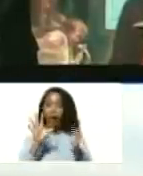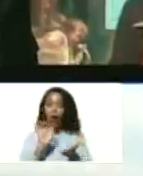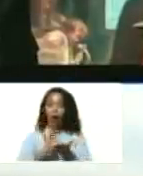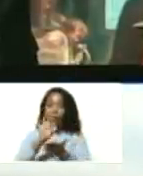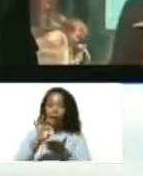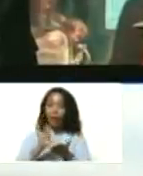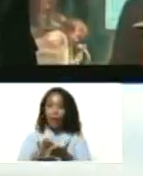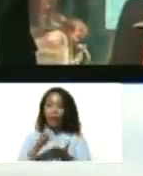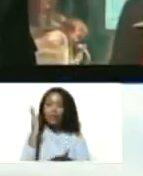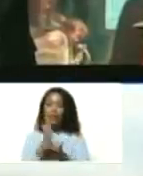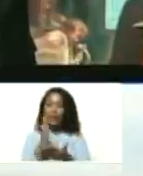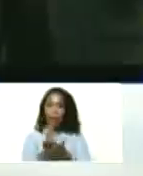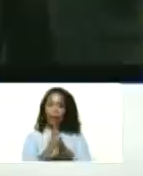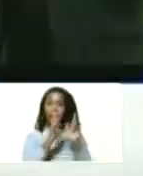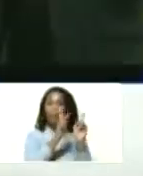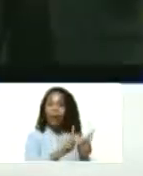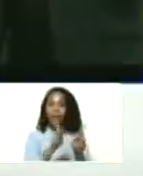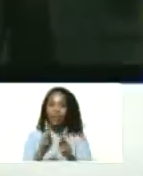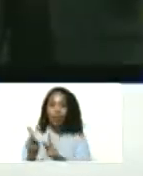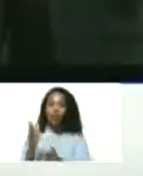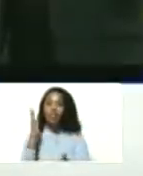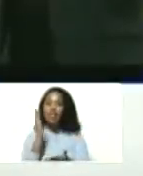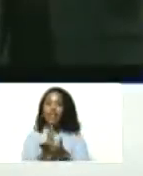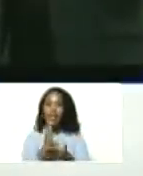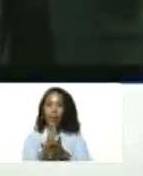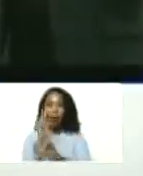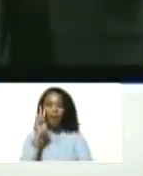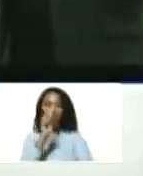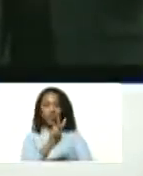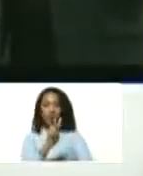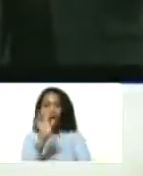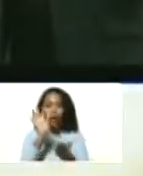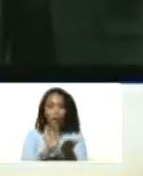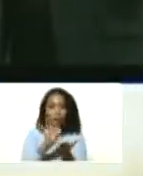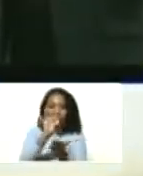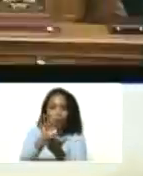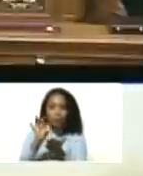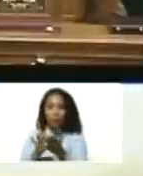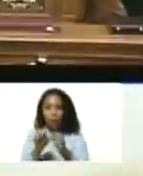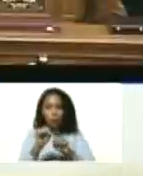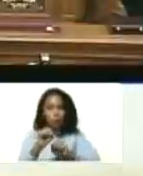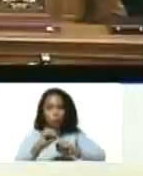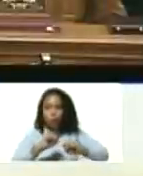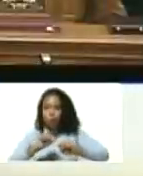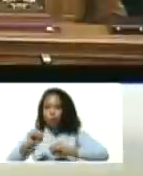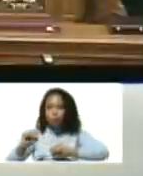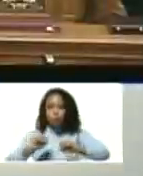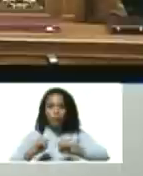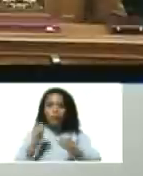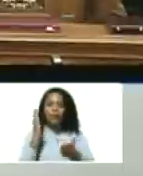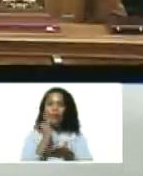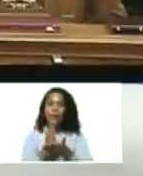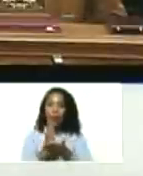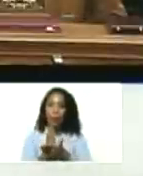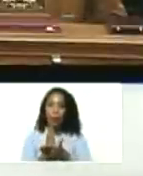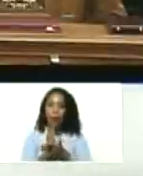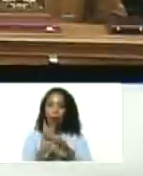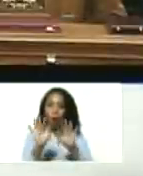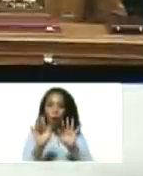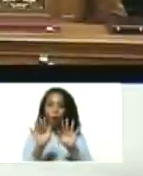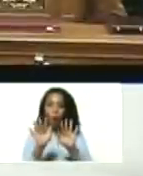siempre con un plan siempre con una visión táctica siempre siempre con los pies sobre la tierra